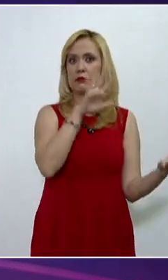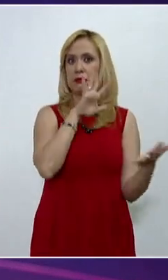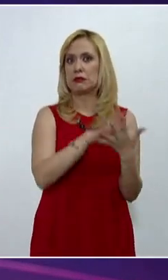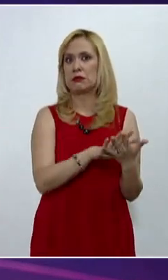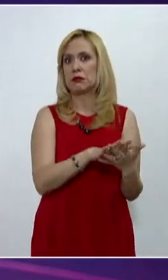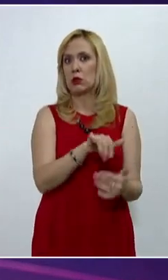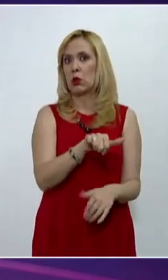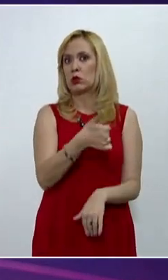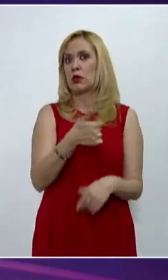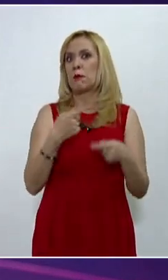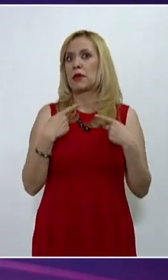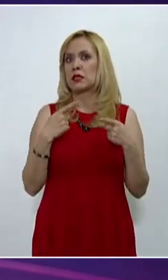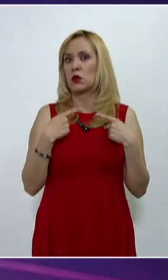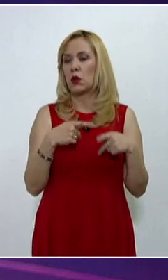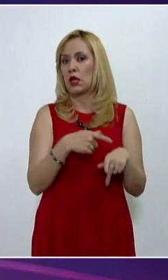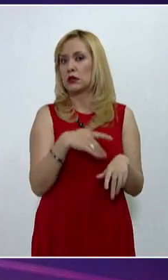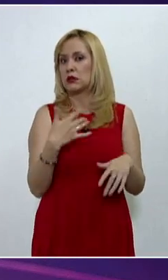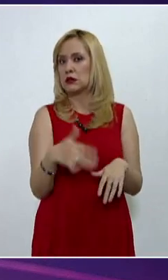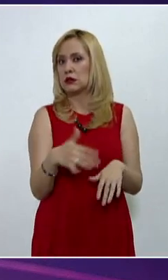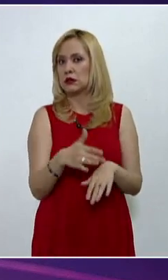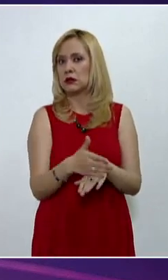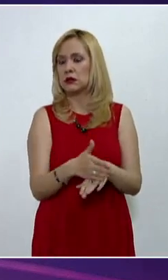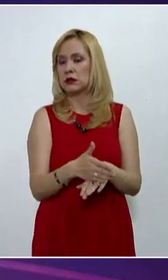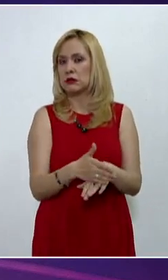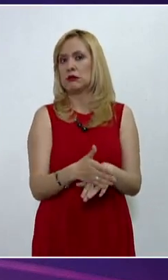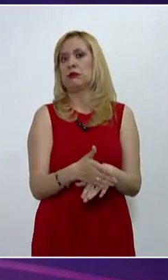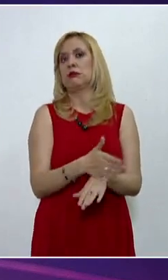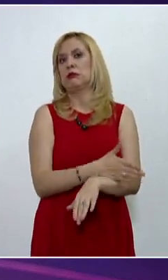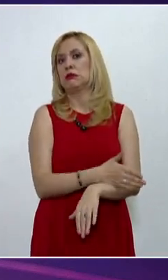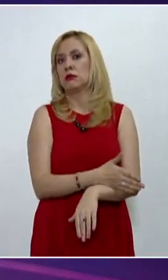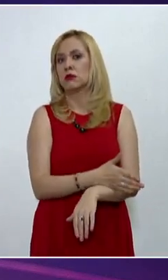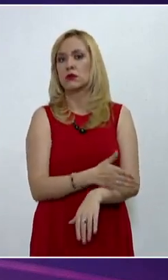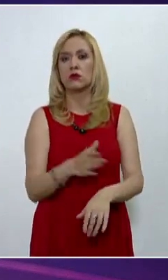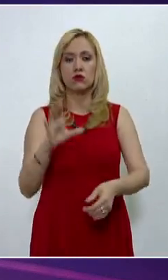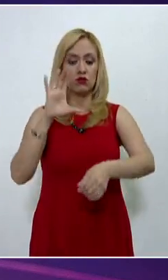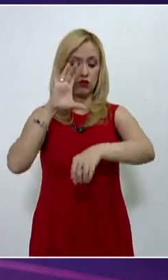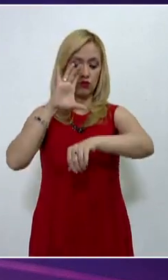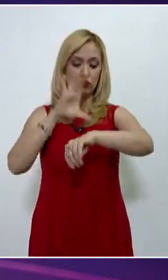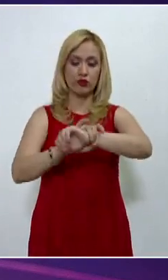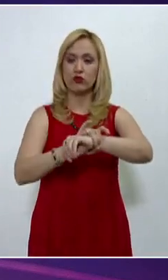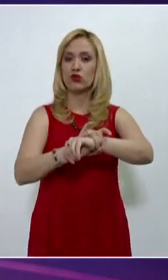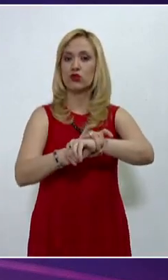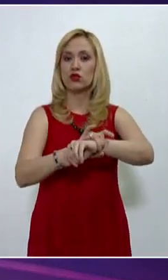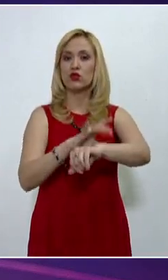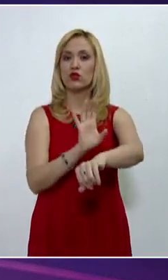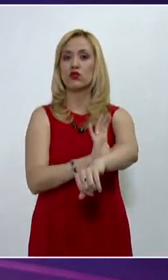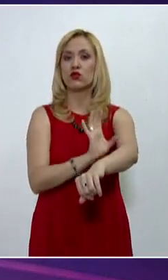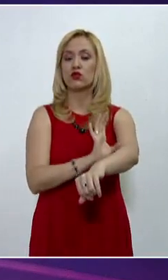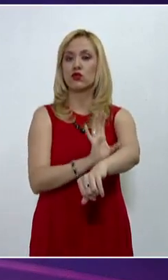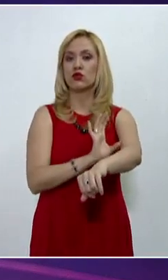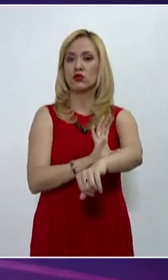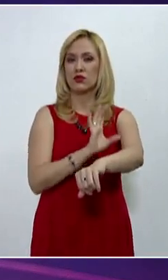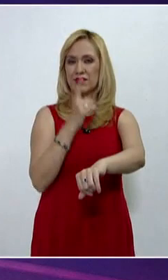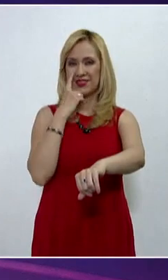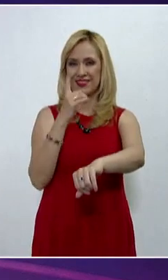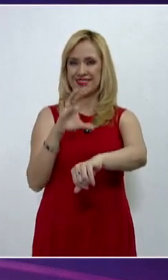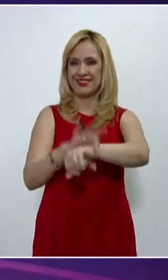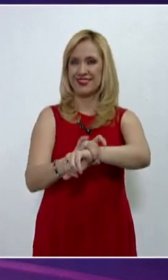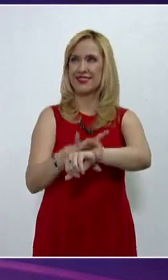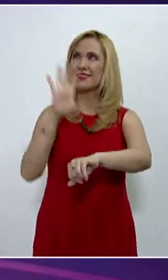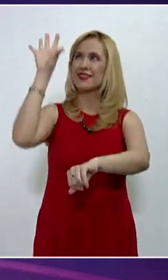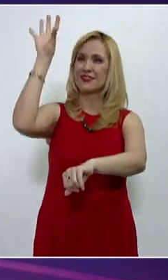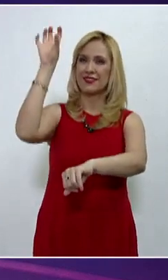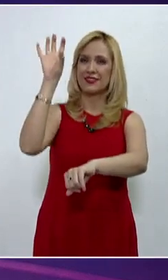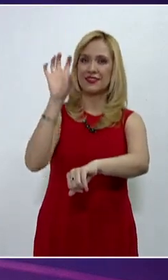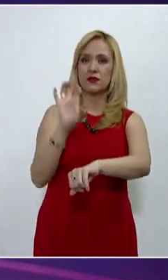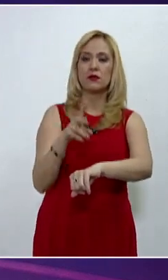personas, a alguien se le ocurrió ponerles el brazalete electrónico. pero el Estado no lo ha implementado, de modo que lo tenía que